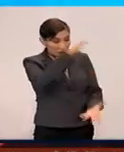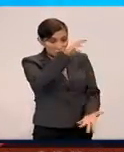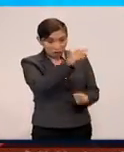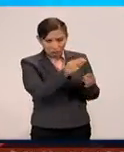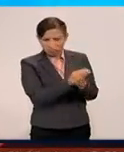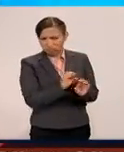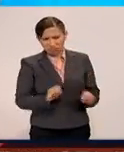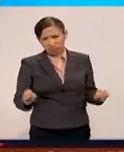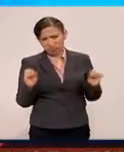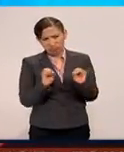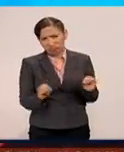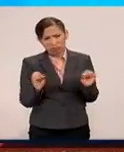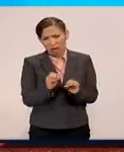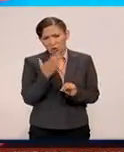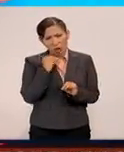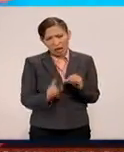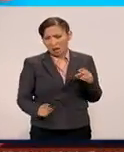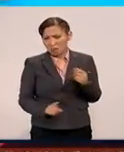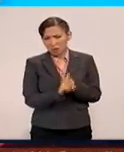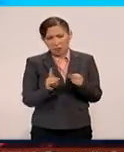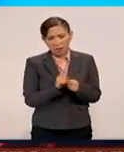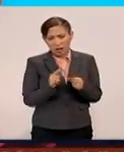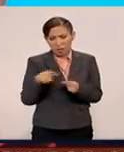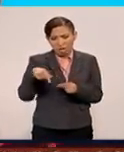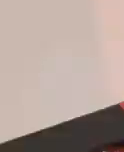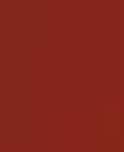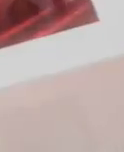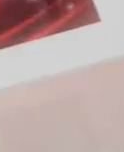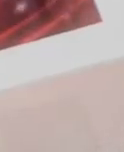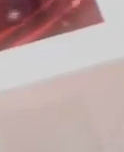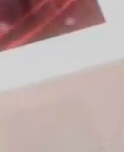del mundo. Dijo que no está en un círculo hostil.